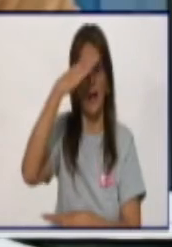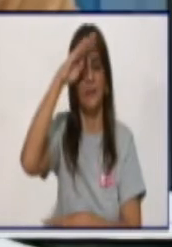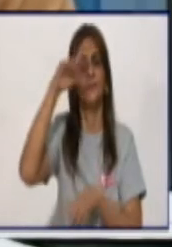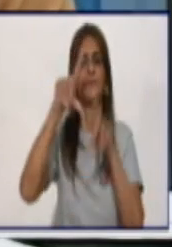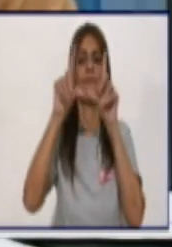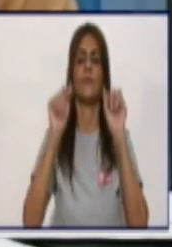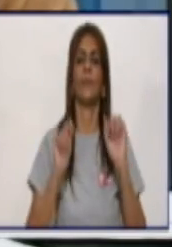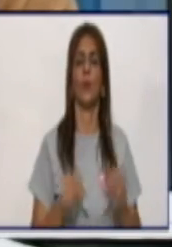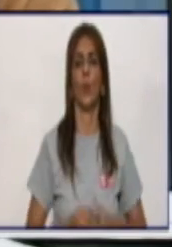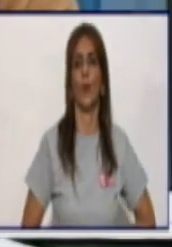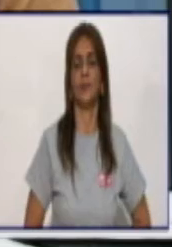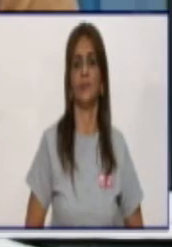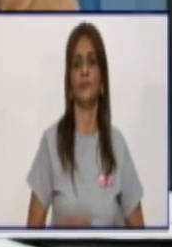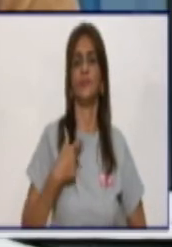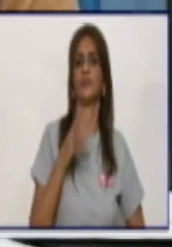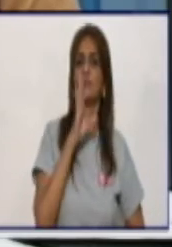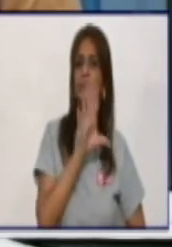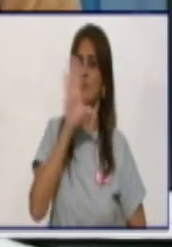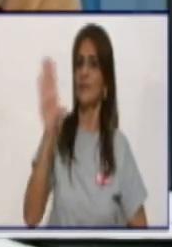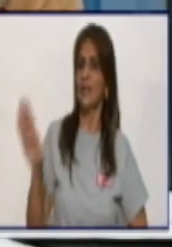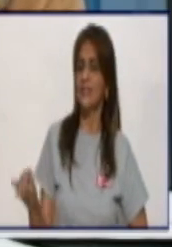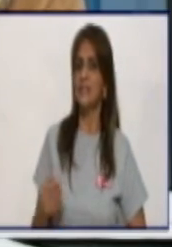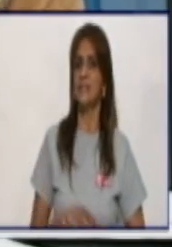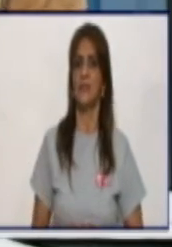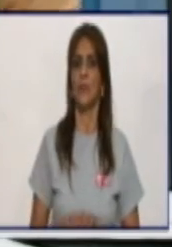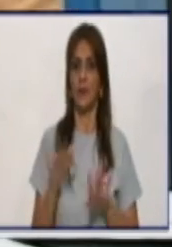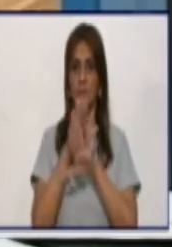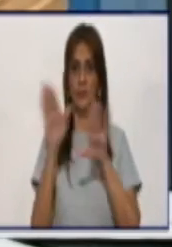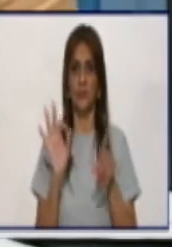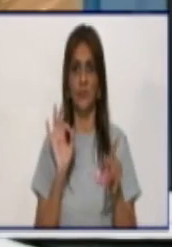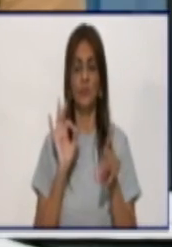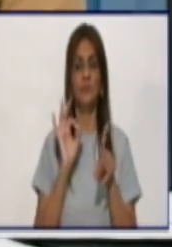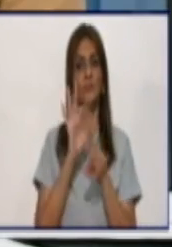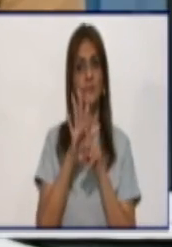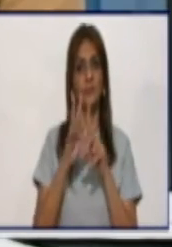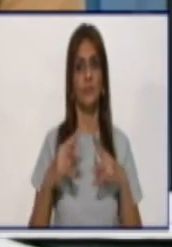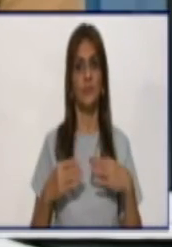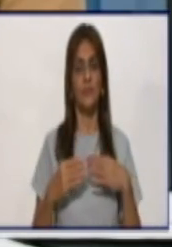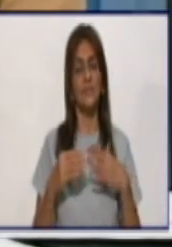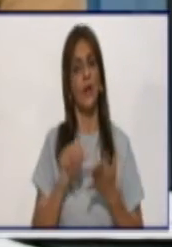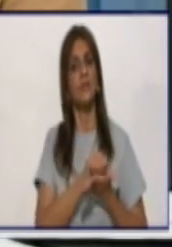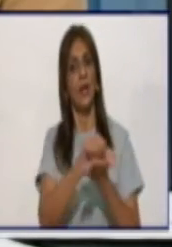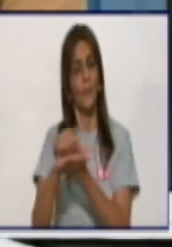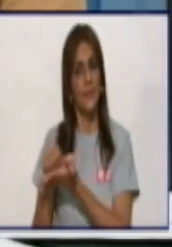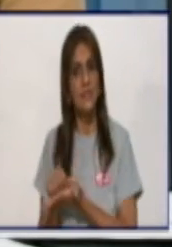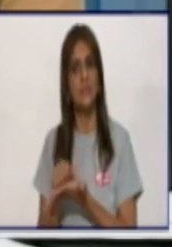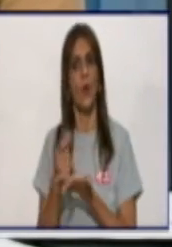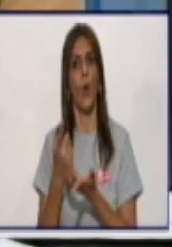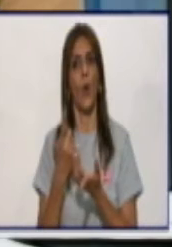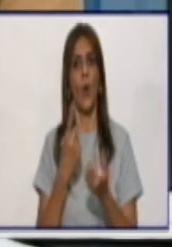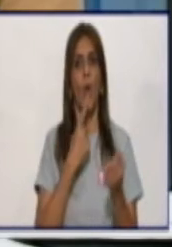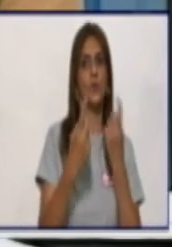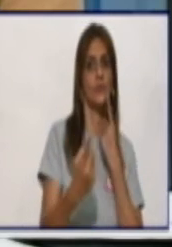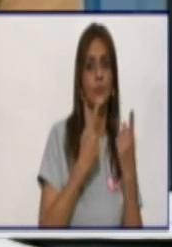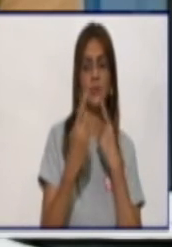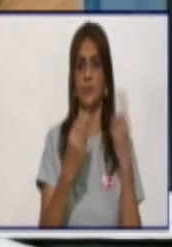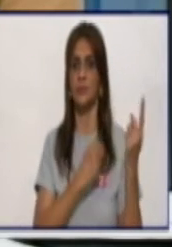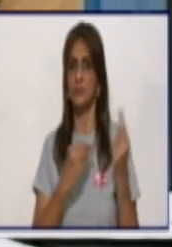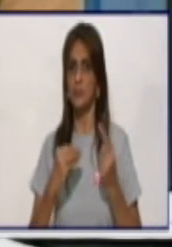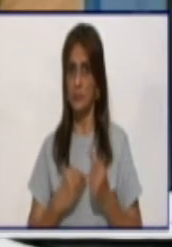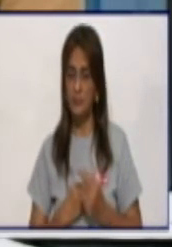doctora le decía en el caso del reinicio de las consultas médicas en el caso del reinicio gradual de la